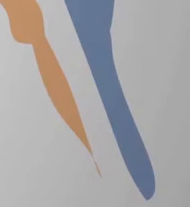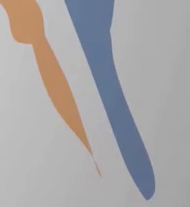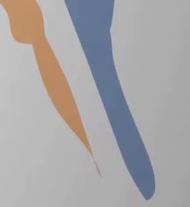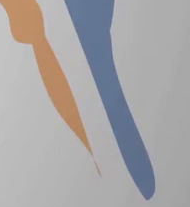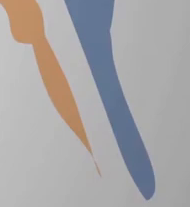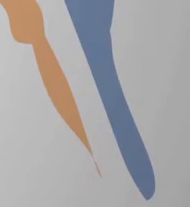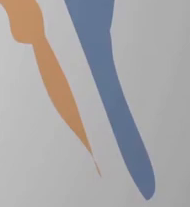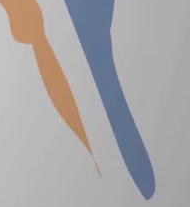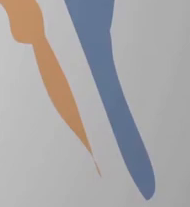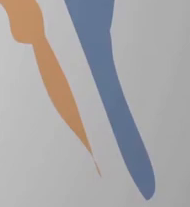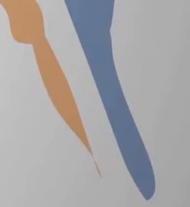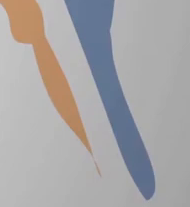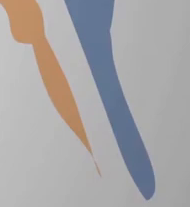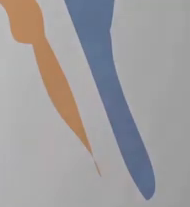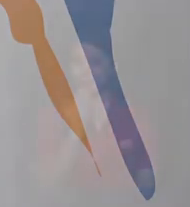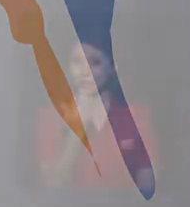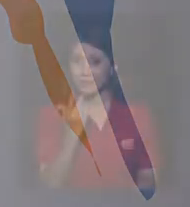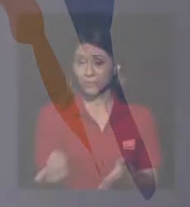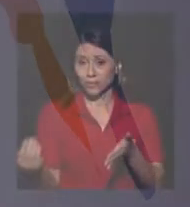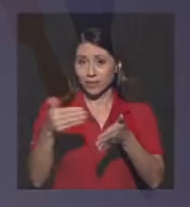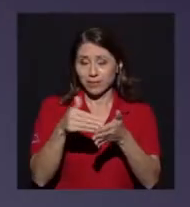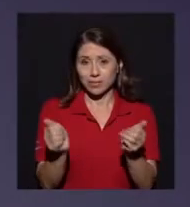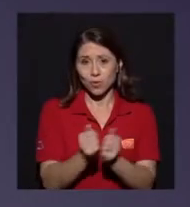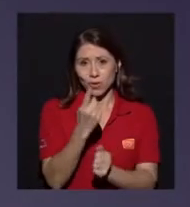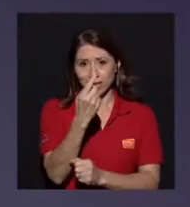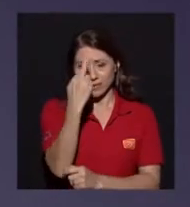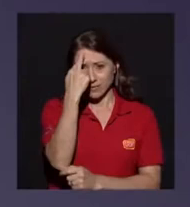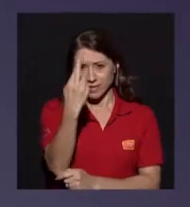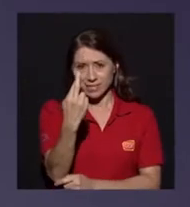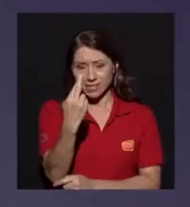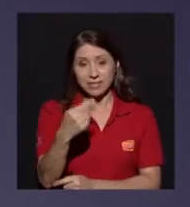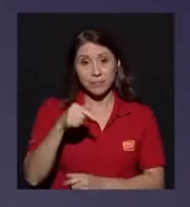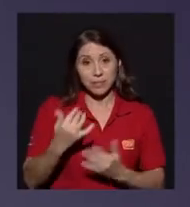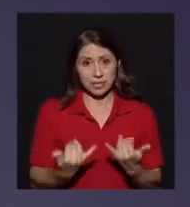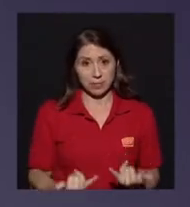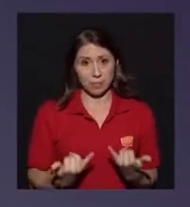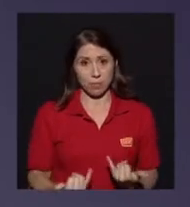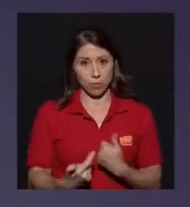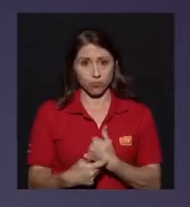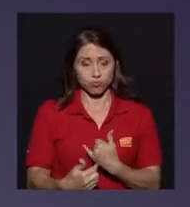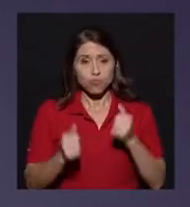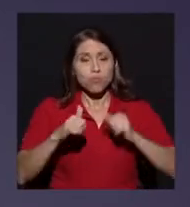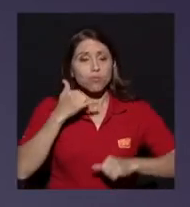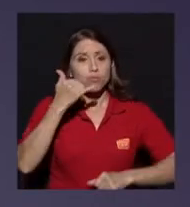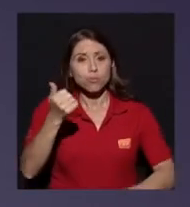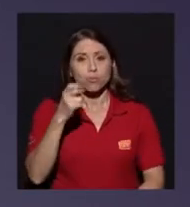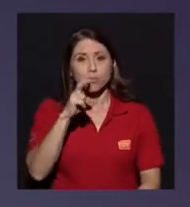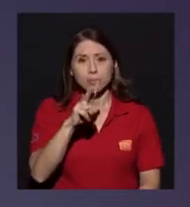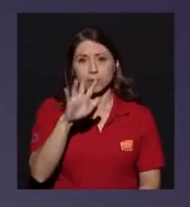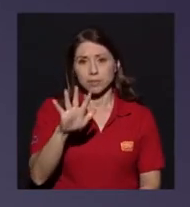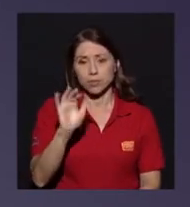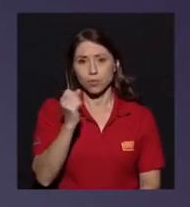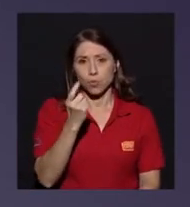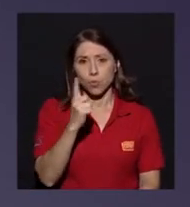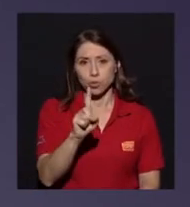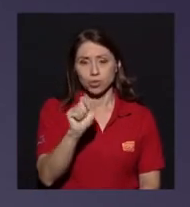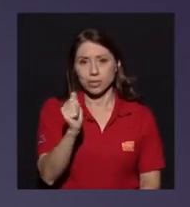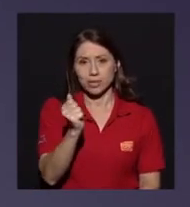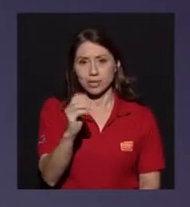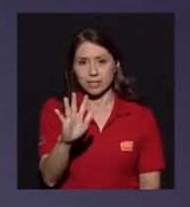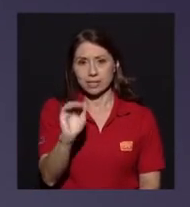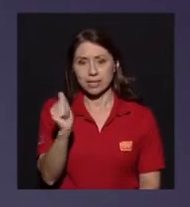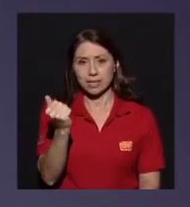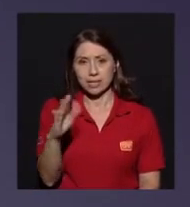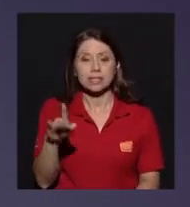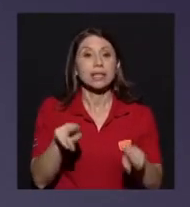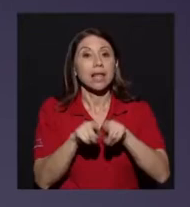gracias por estar una vez más con irreverencias estamos en vivo y va a poder llamarnos el 25 11 15 15 también puede